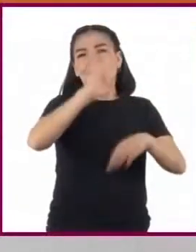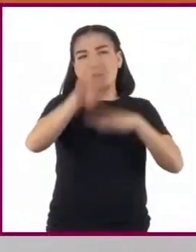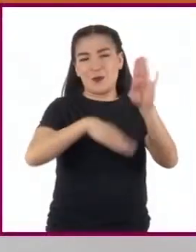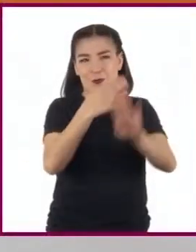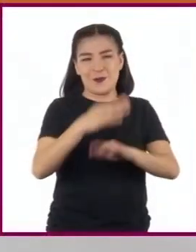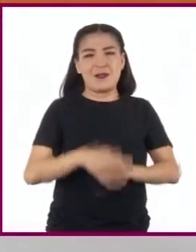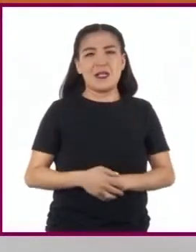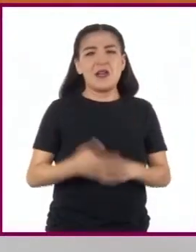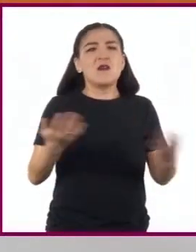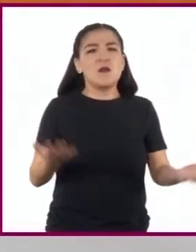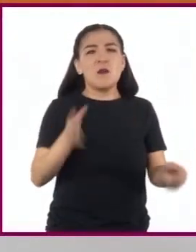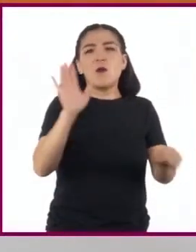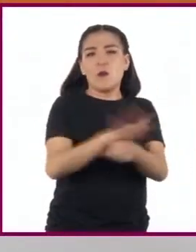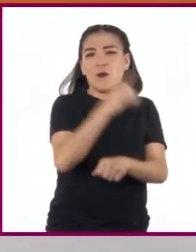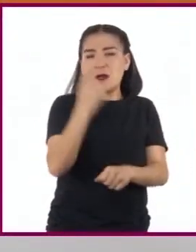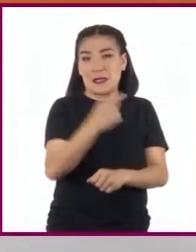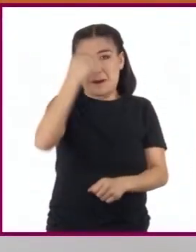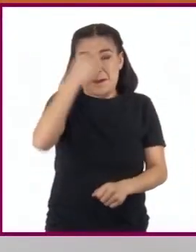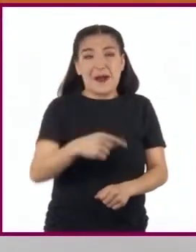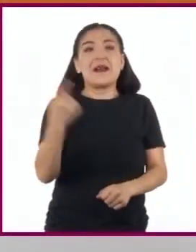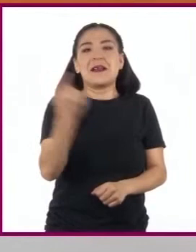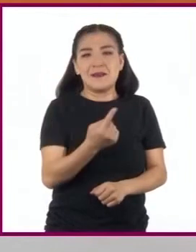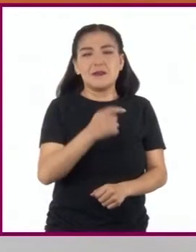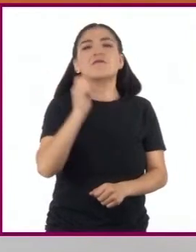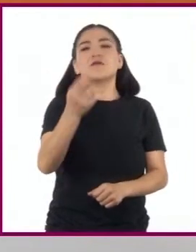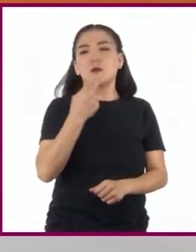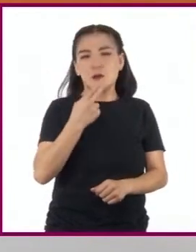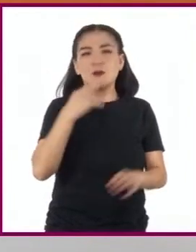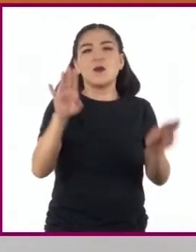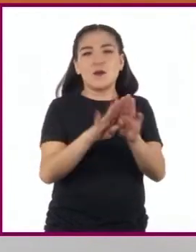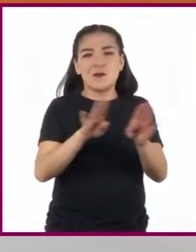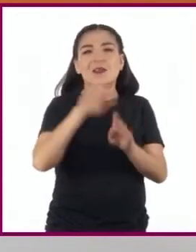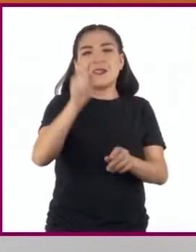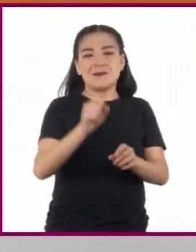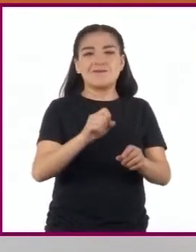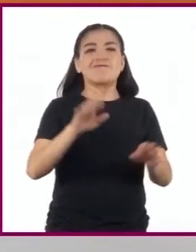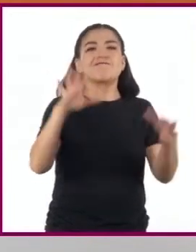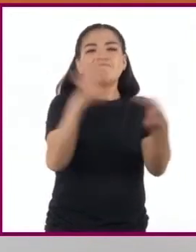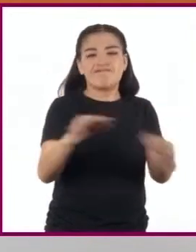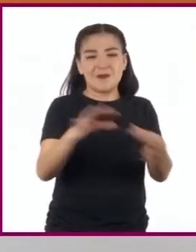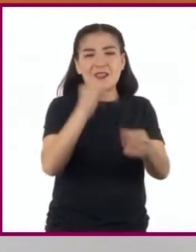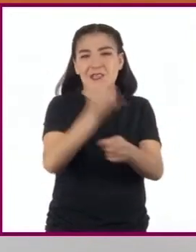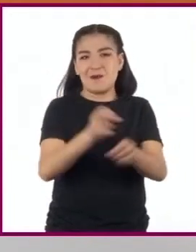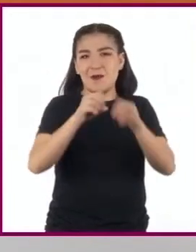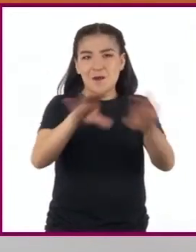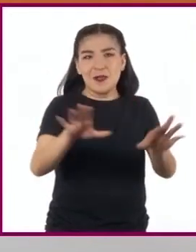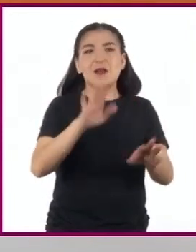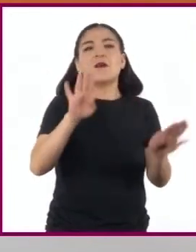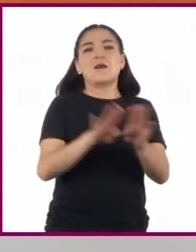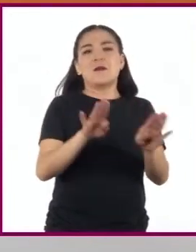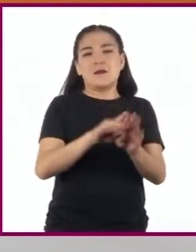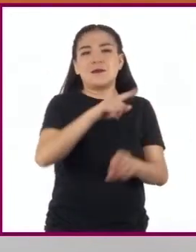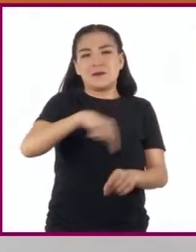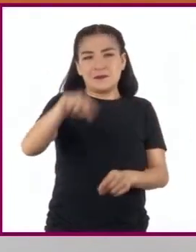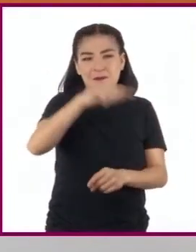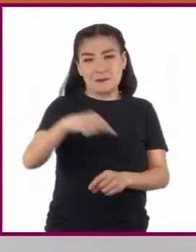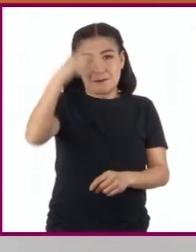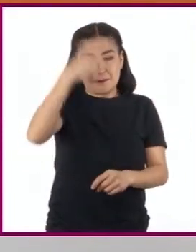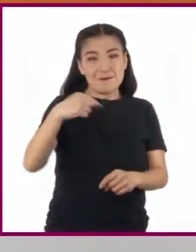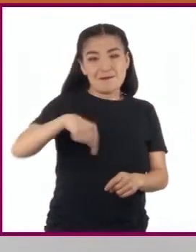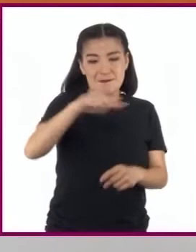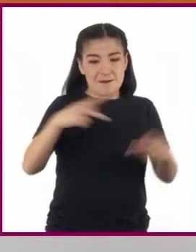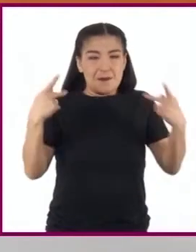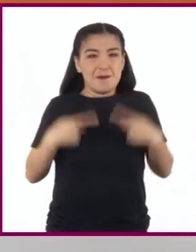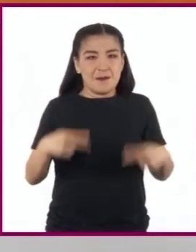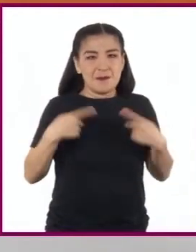por qué o para qué se utilizan hechos o declaraciones que requieren de una explicación para el público